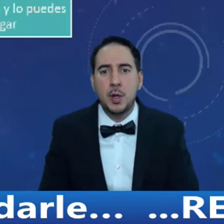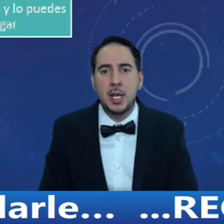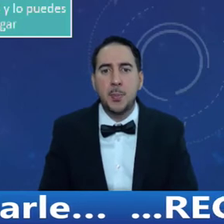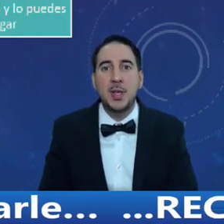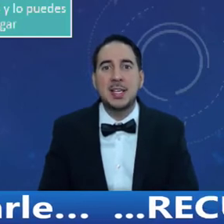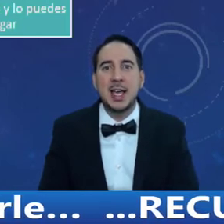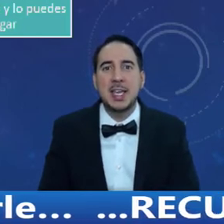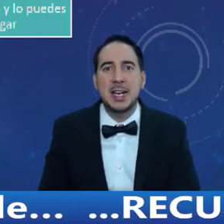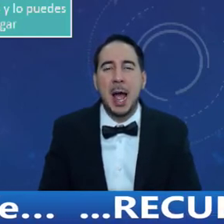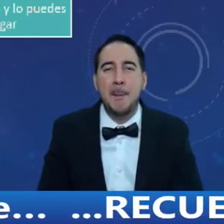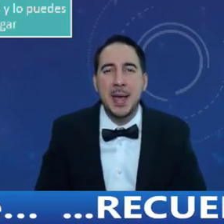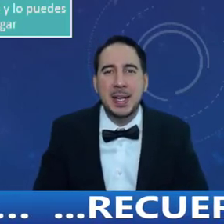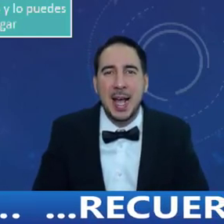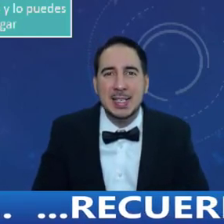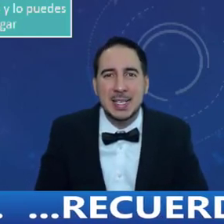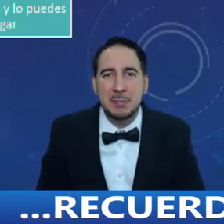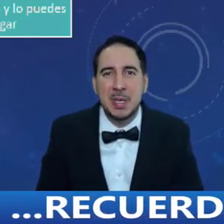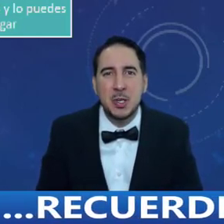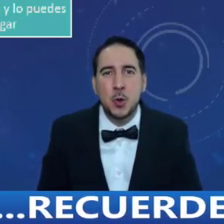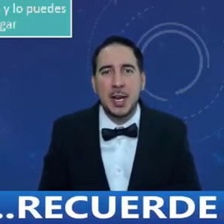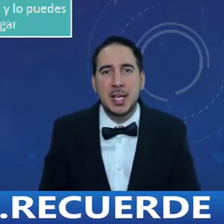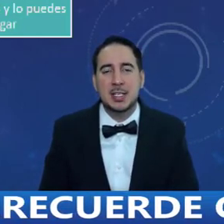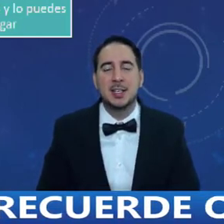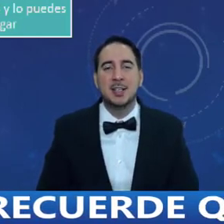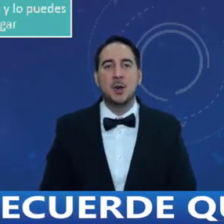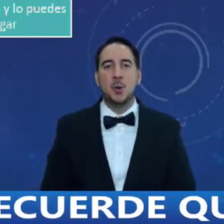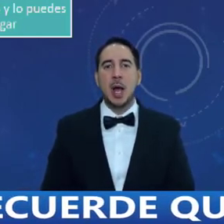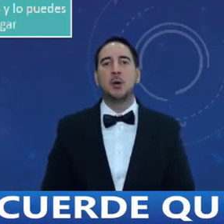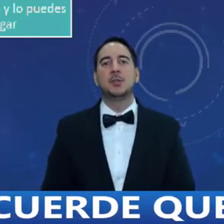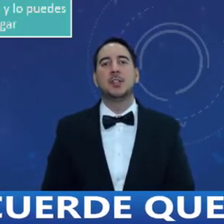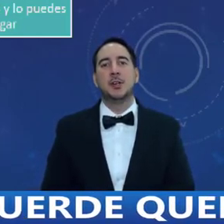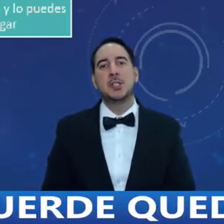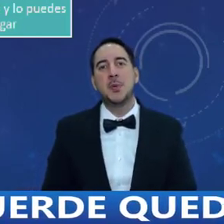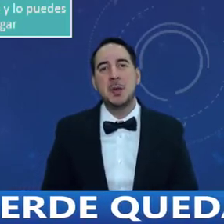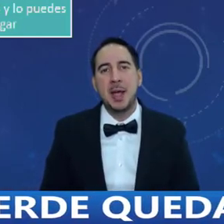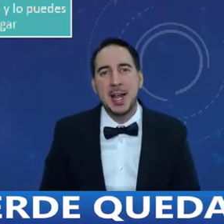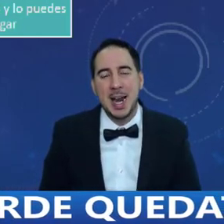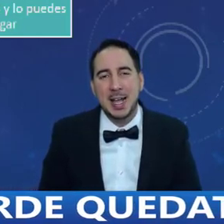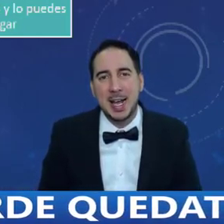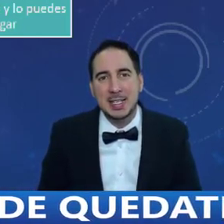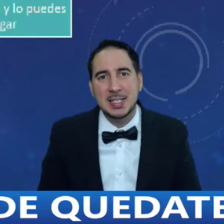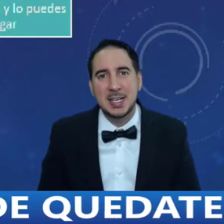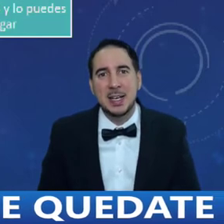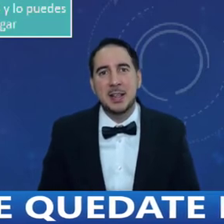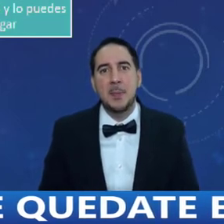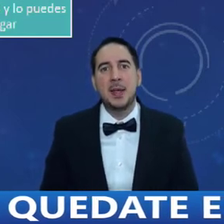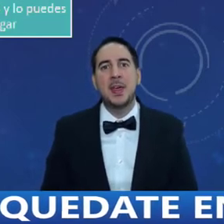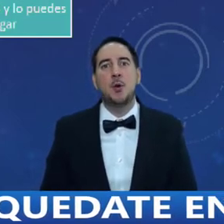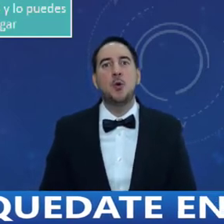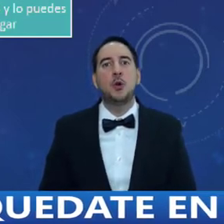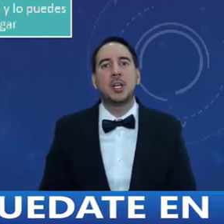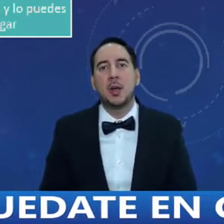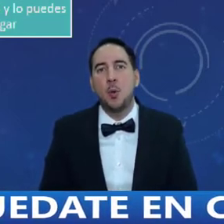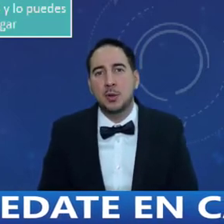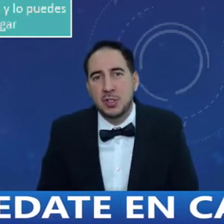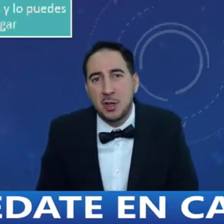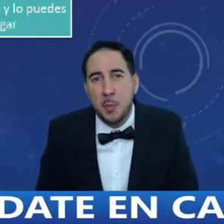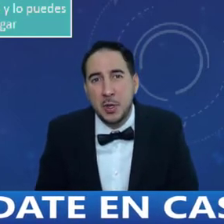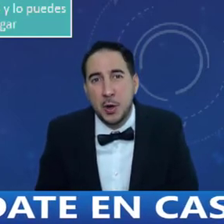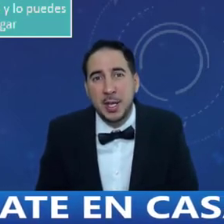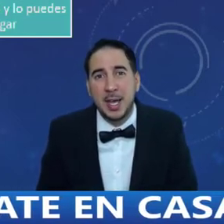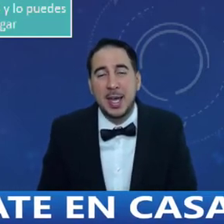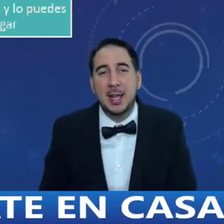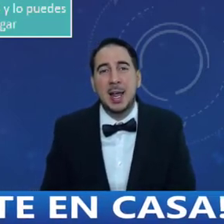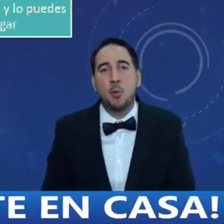Y lo otro es que puedes ir a ver casas millonarias. ¡Wow! No se puede imaginar las casas de más de uno, tres, cuatro,